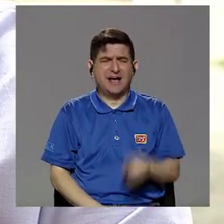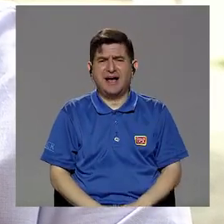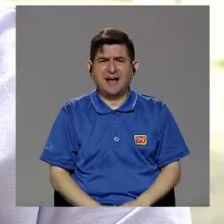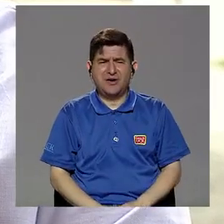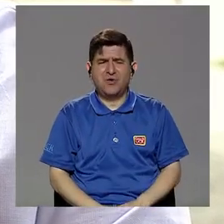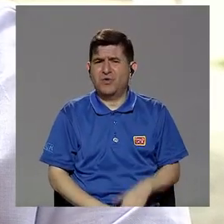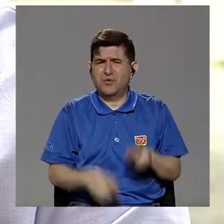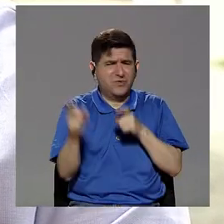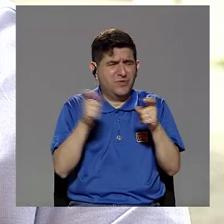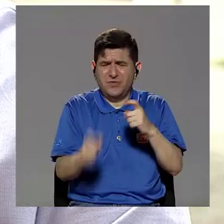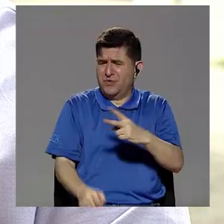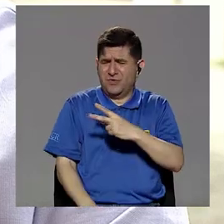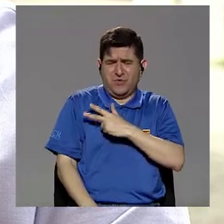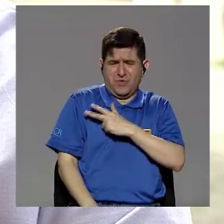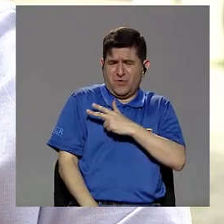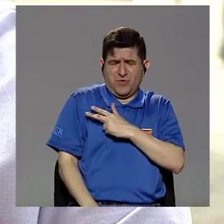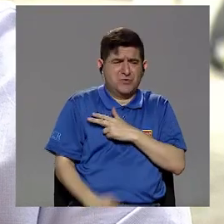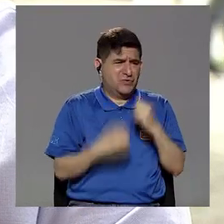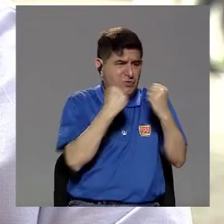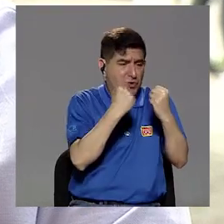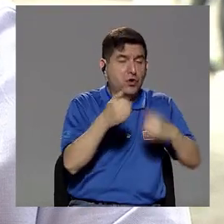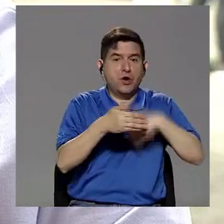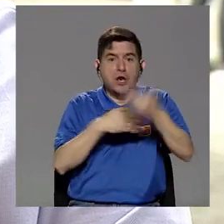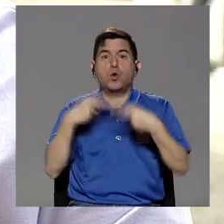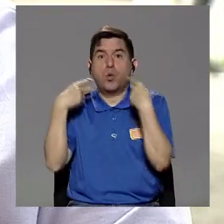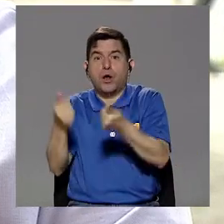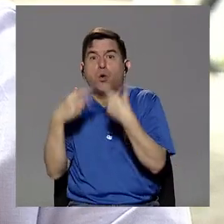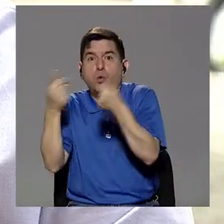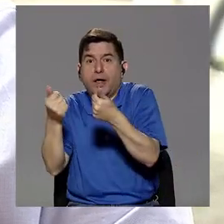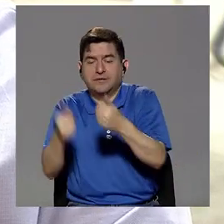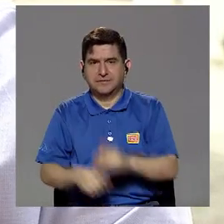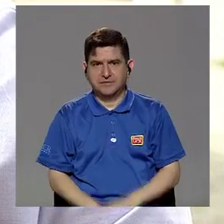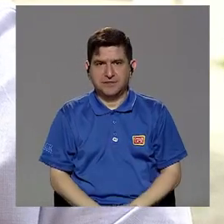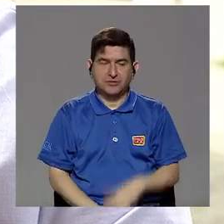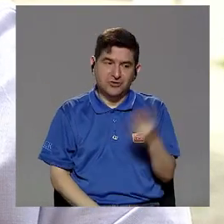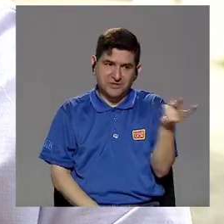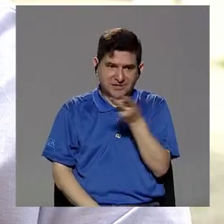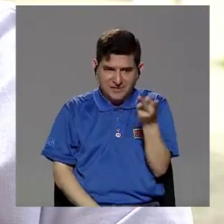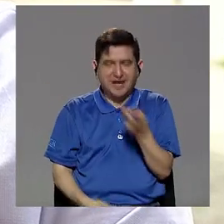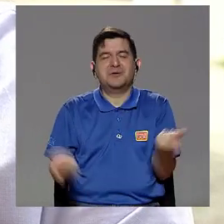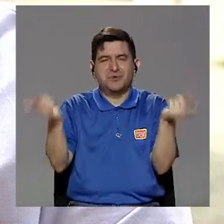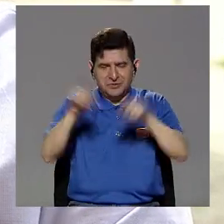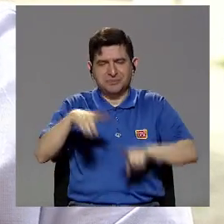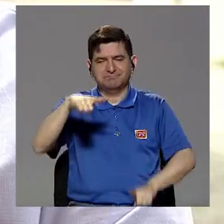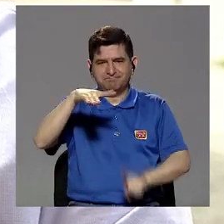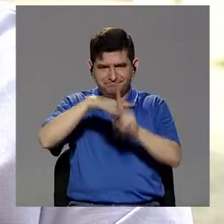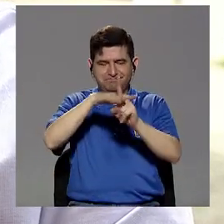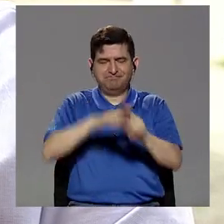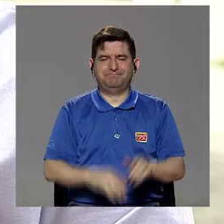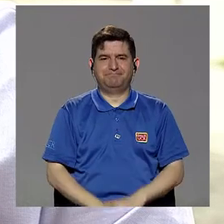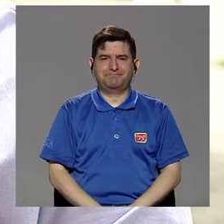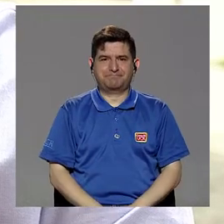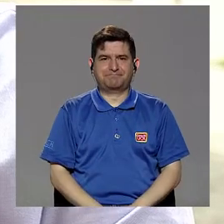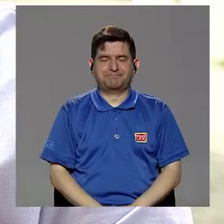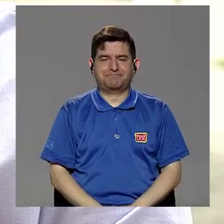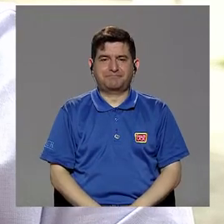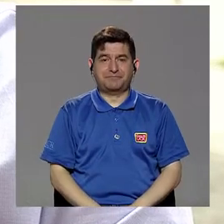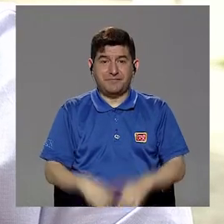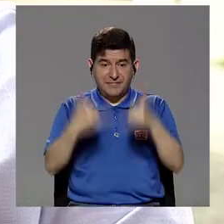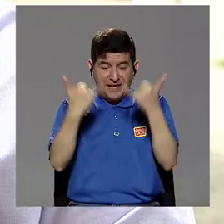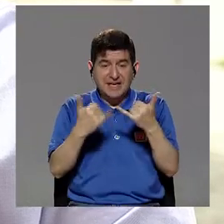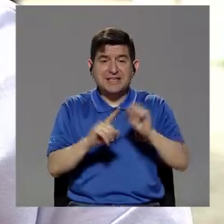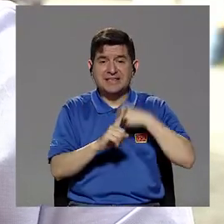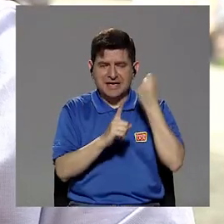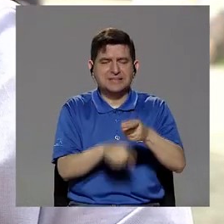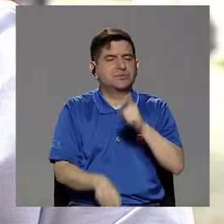incontinencia de esfuerzo y posteriormente se agrava con la incontinencia de urgencia. Entonces es muy frecuente que lleguen los dos casos, con urge